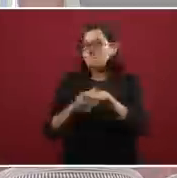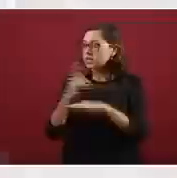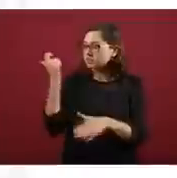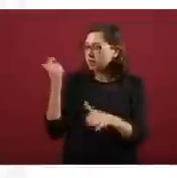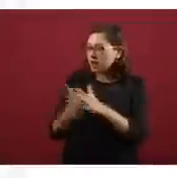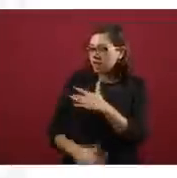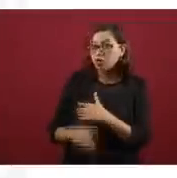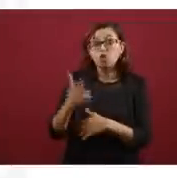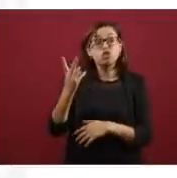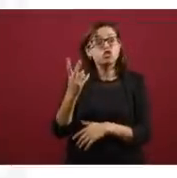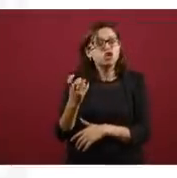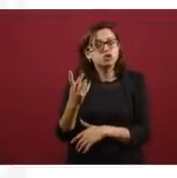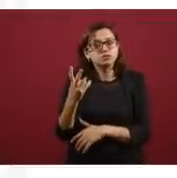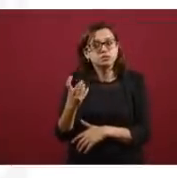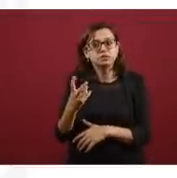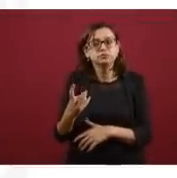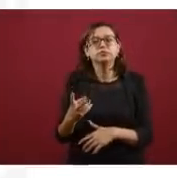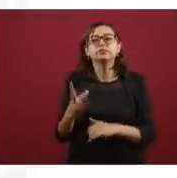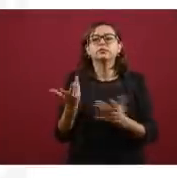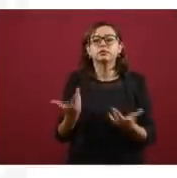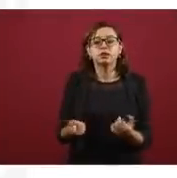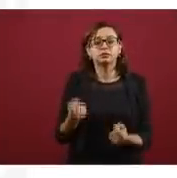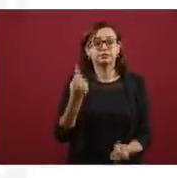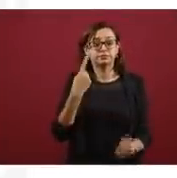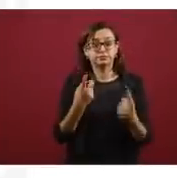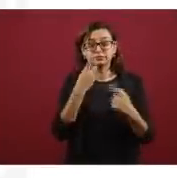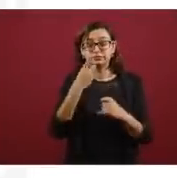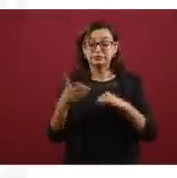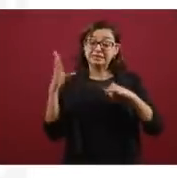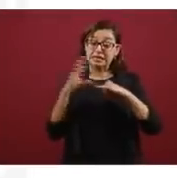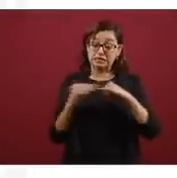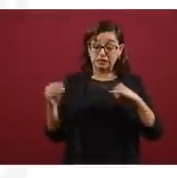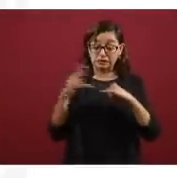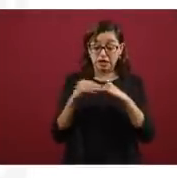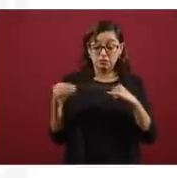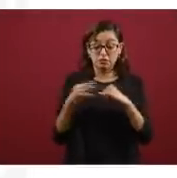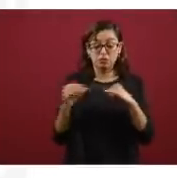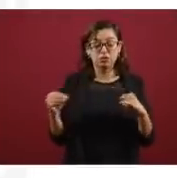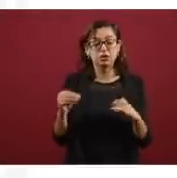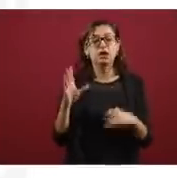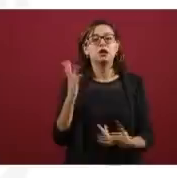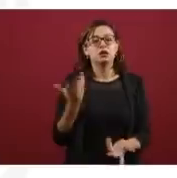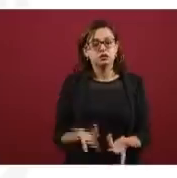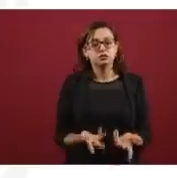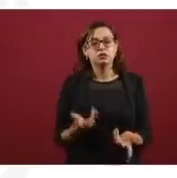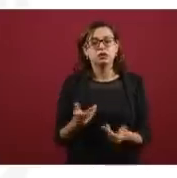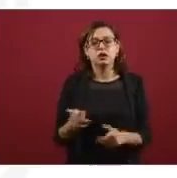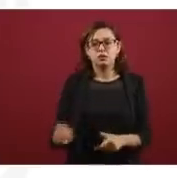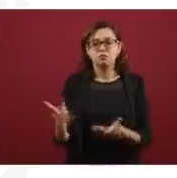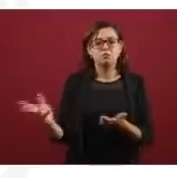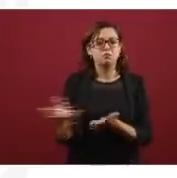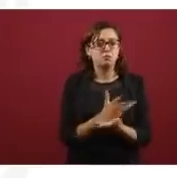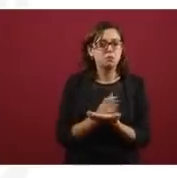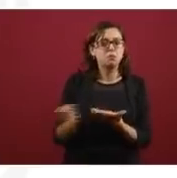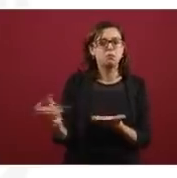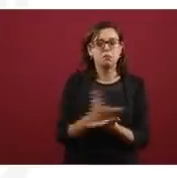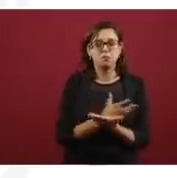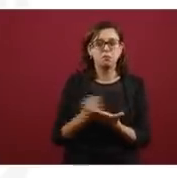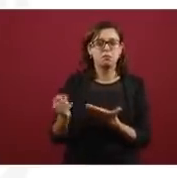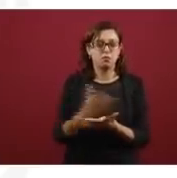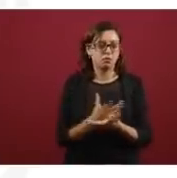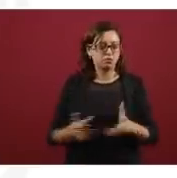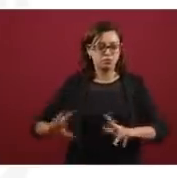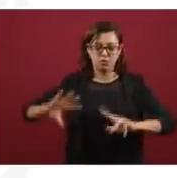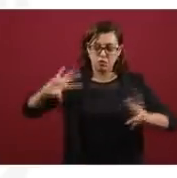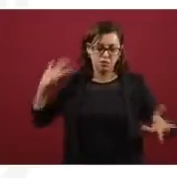centavos no son en tomarse en cuenta, la cantidad de centavos que más ganan los dueños de dichas gasolineras, ya sumados,